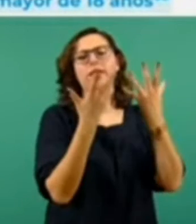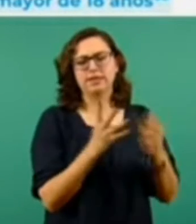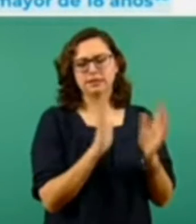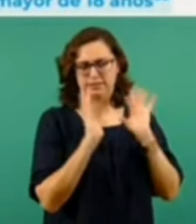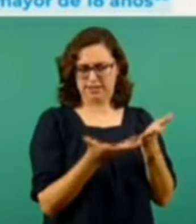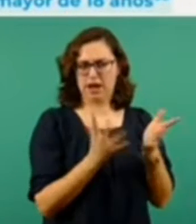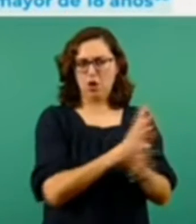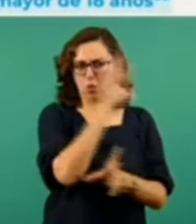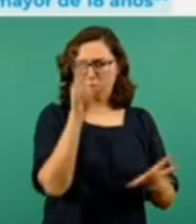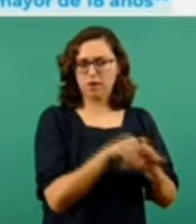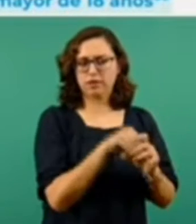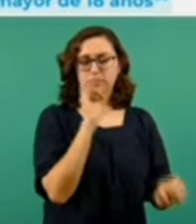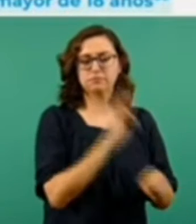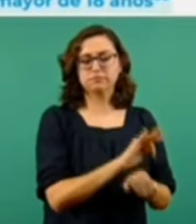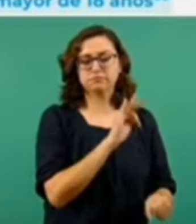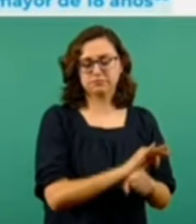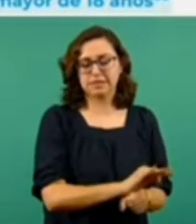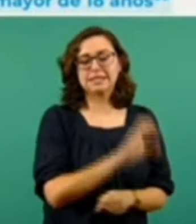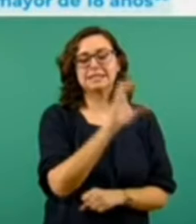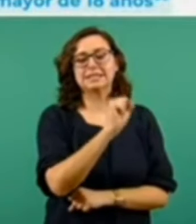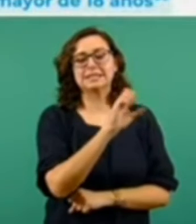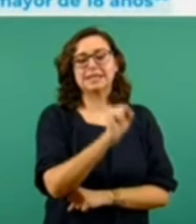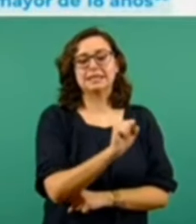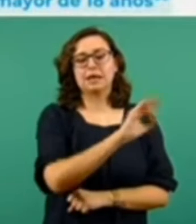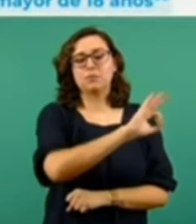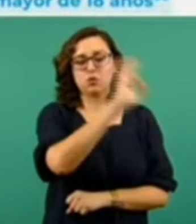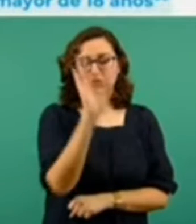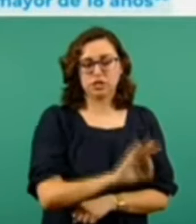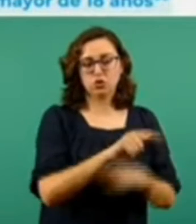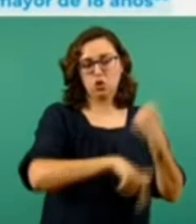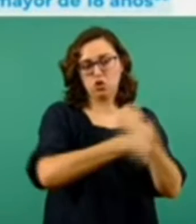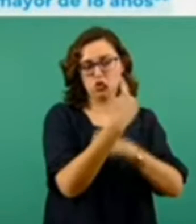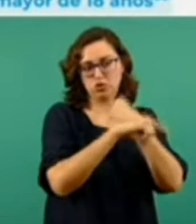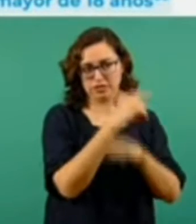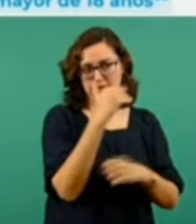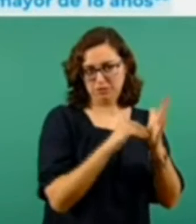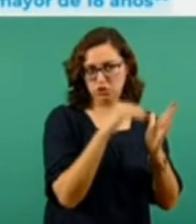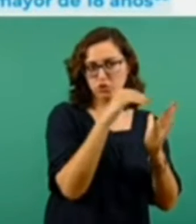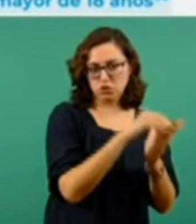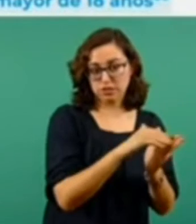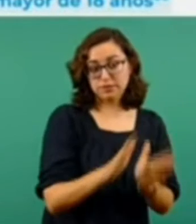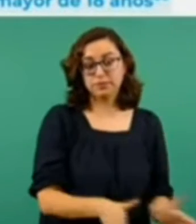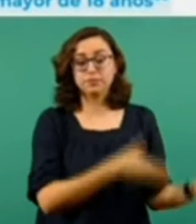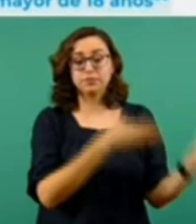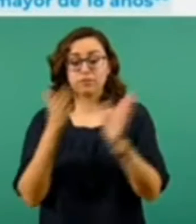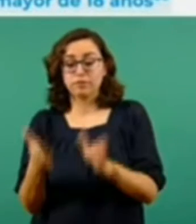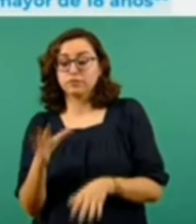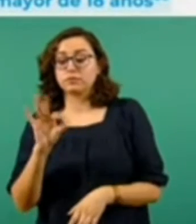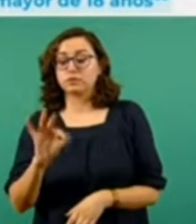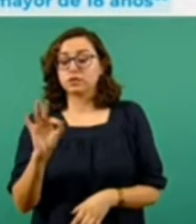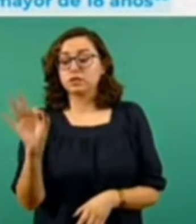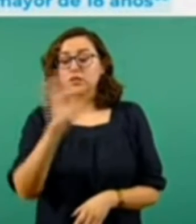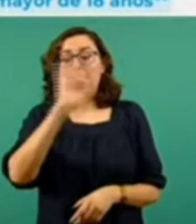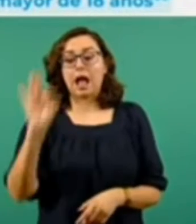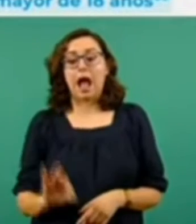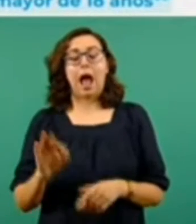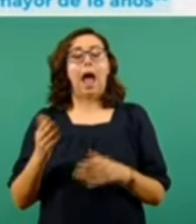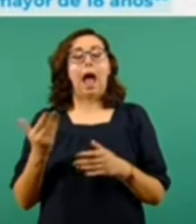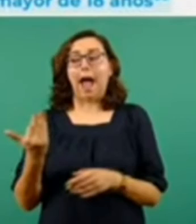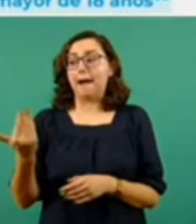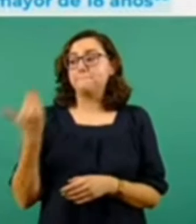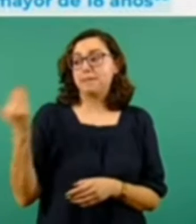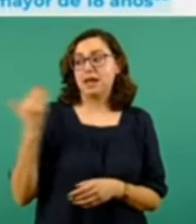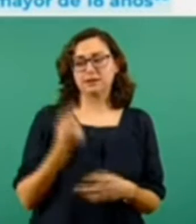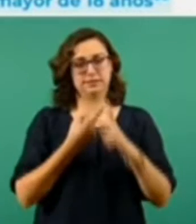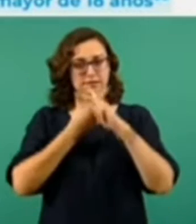12,071,000 tienen ya un esquema completo, y bueno, el otro 40% pues obviamente está en esta fase de espera,